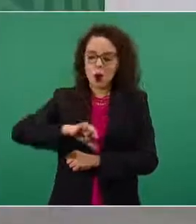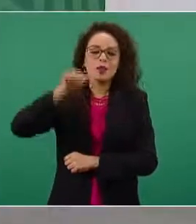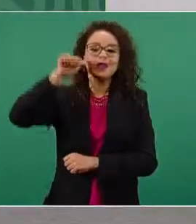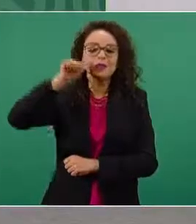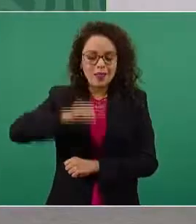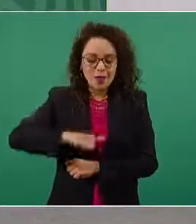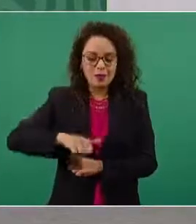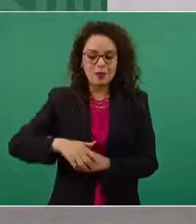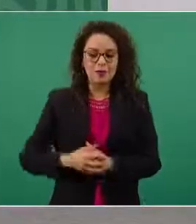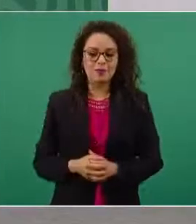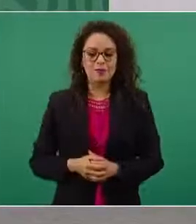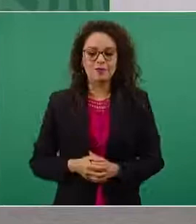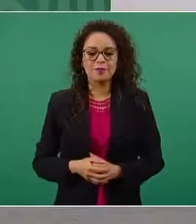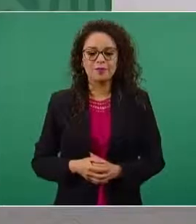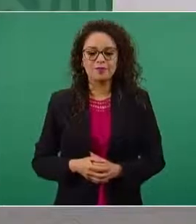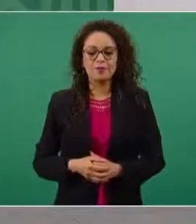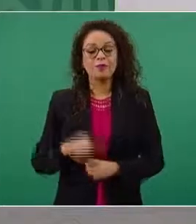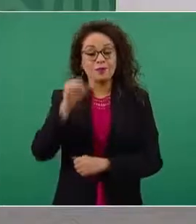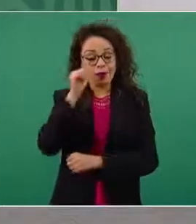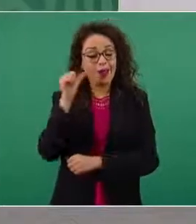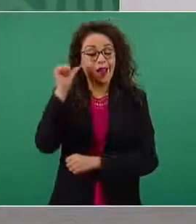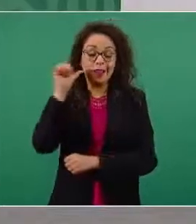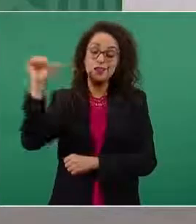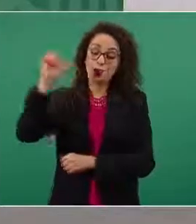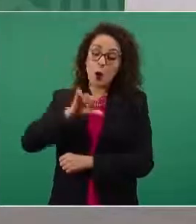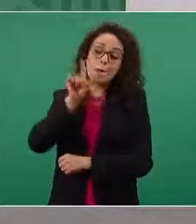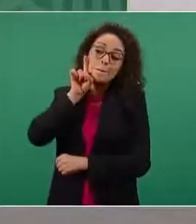ayer, hoy y mañana